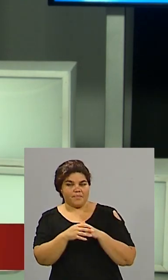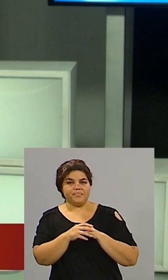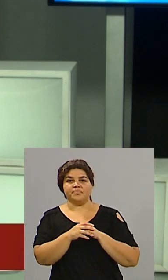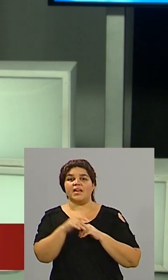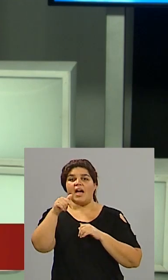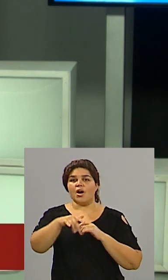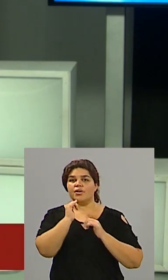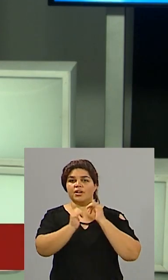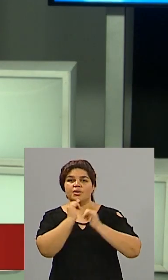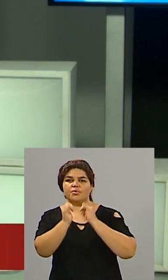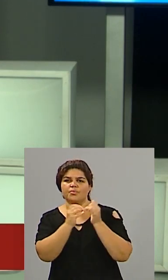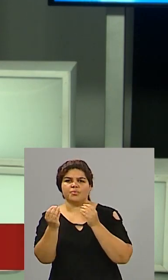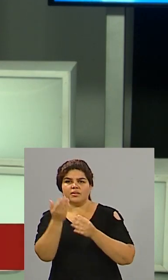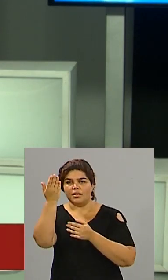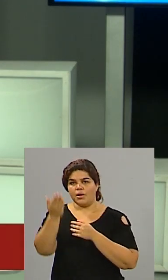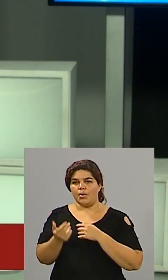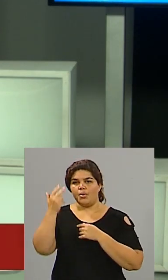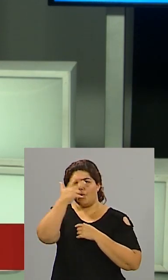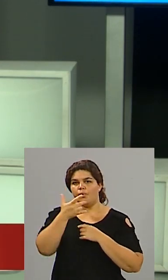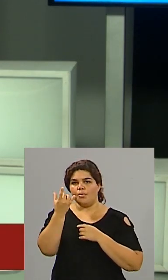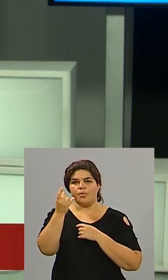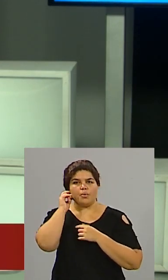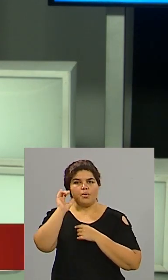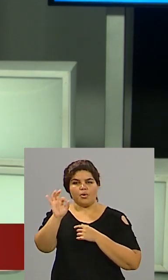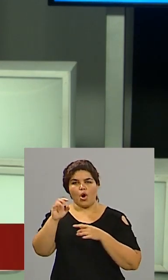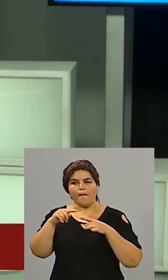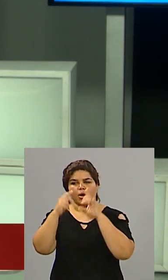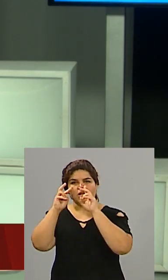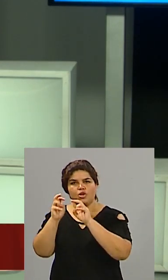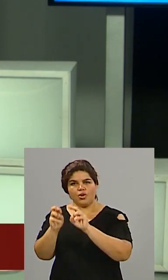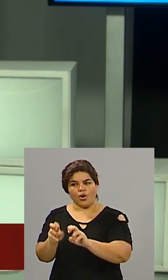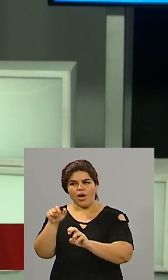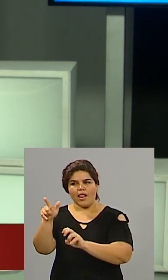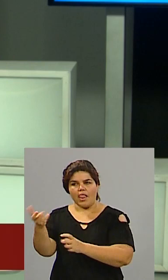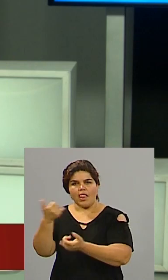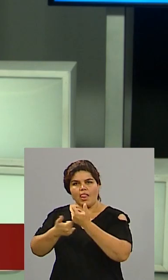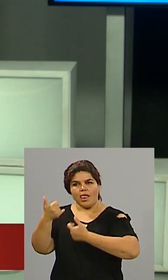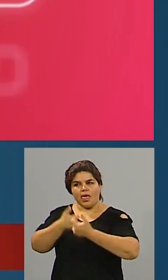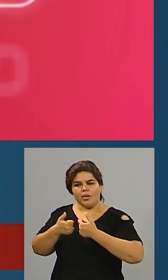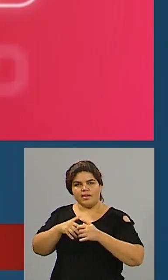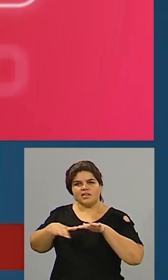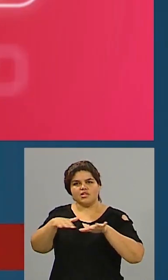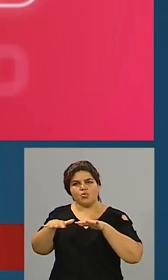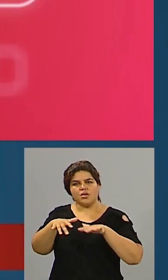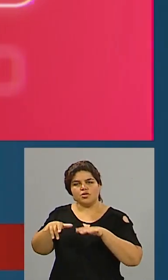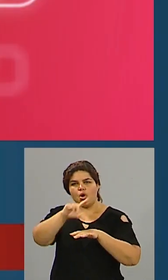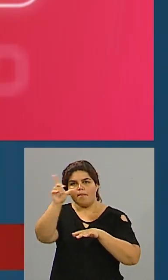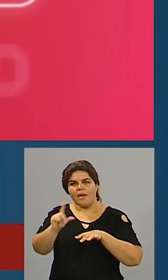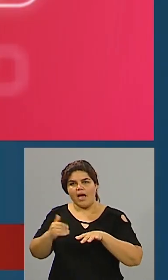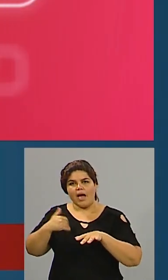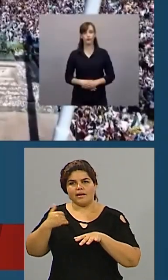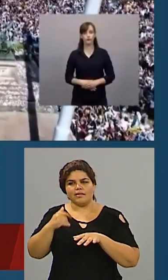hablando con Hugo Villanueva, politólogo, analizando bueno, lo que está sucediendo políticamente en nuestro país, con nuevo presidente,